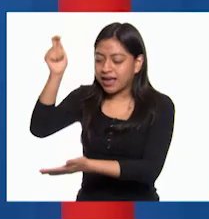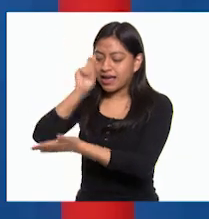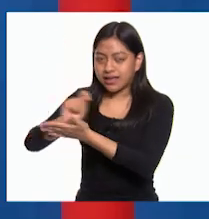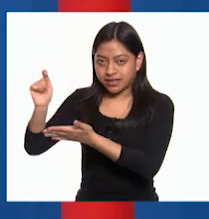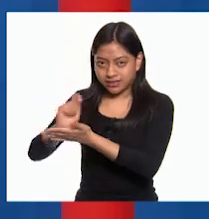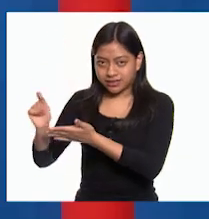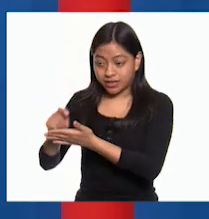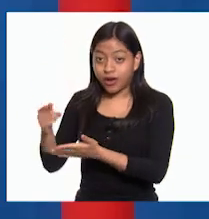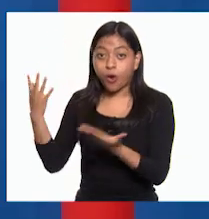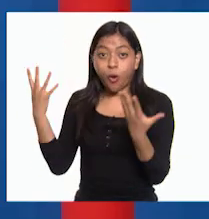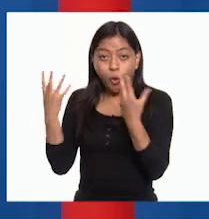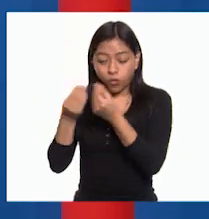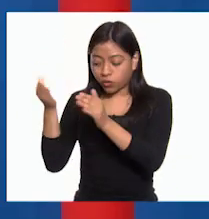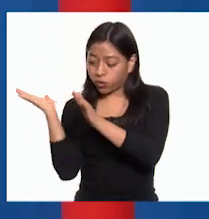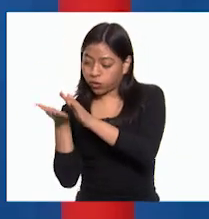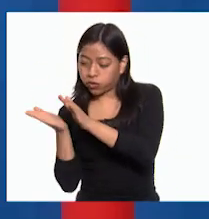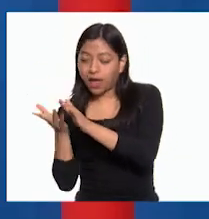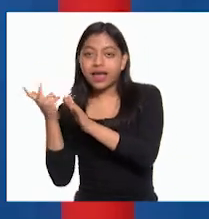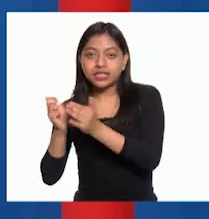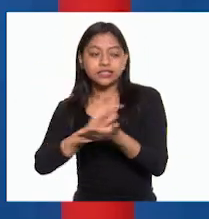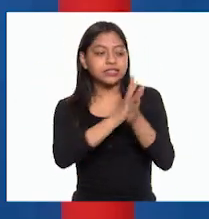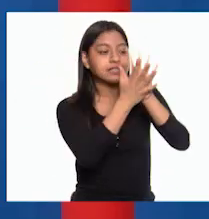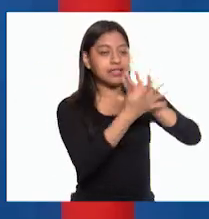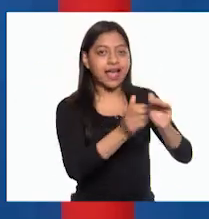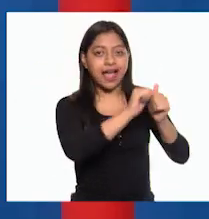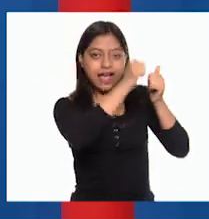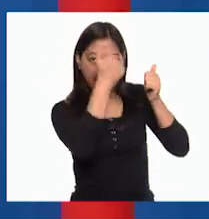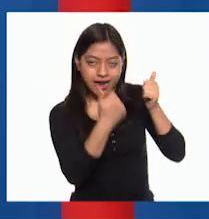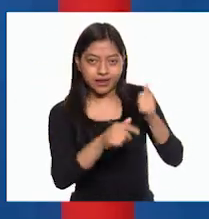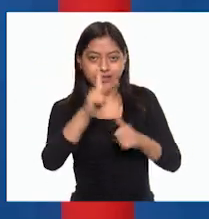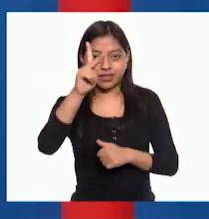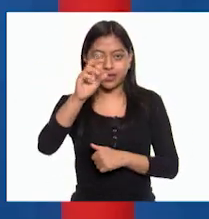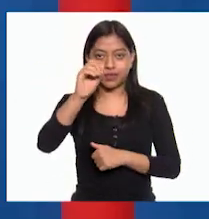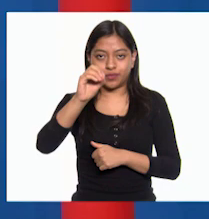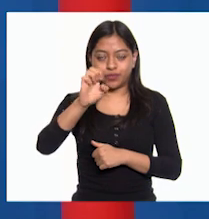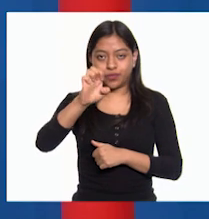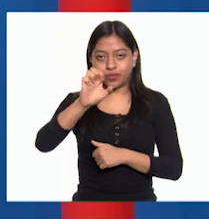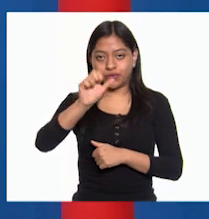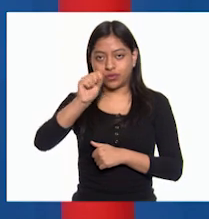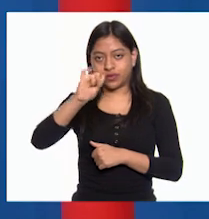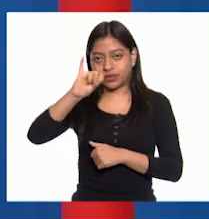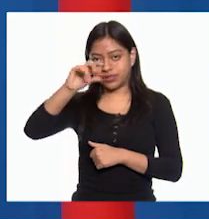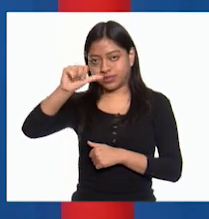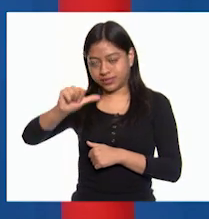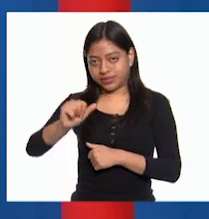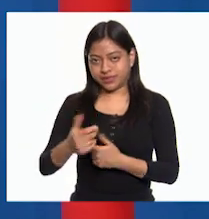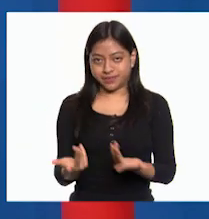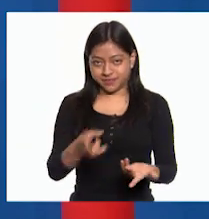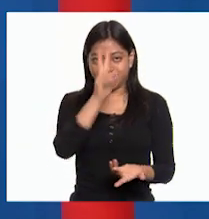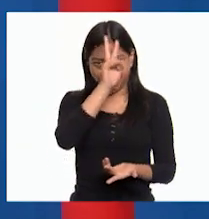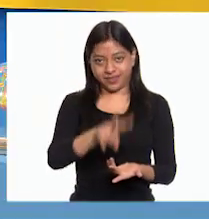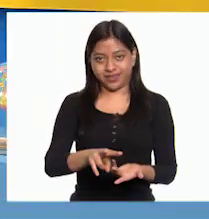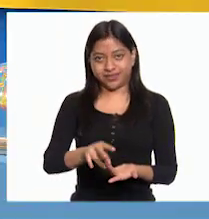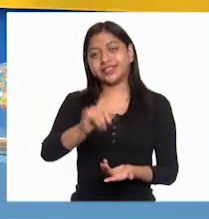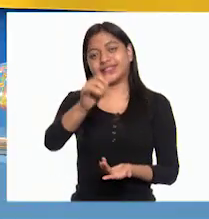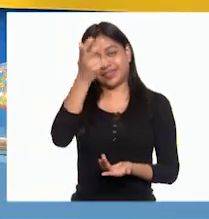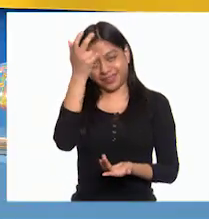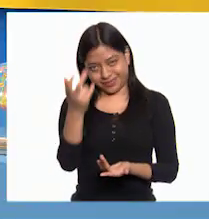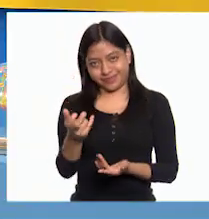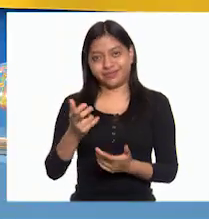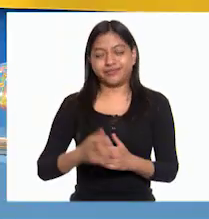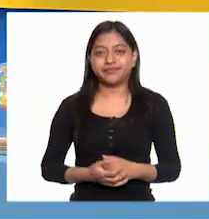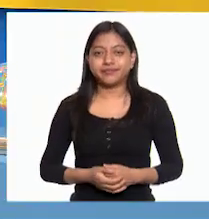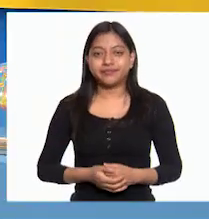Ah, entonces hay una sola poesía e una infinidad de poemas, ¿cierto, Gaby? Así es,